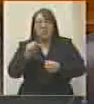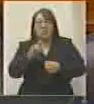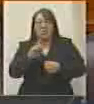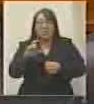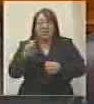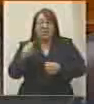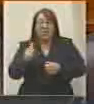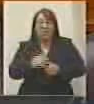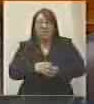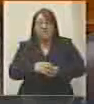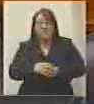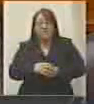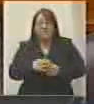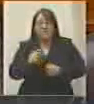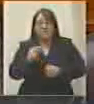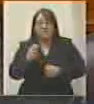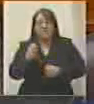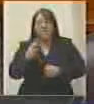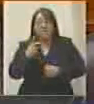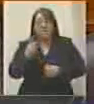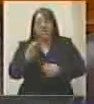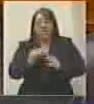Sullana la suma de